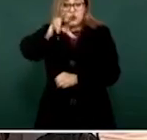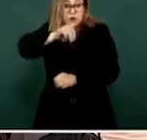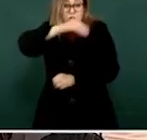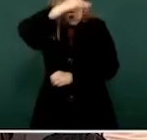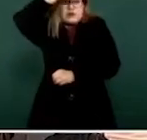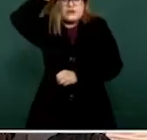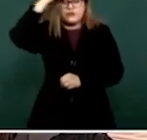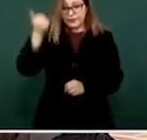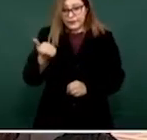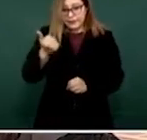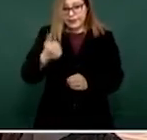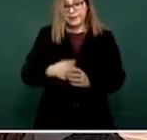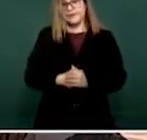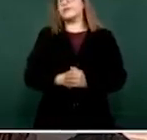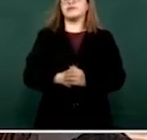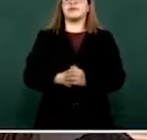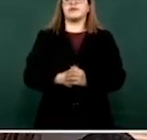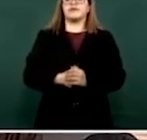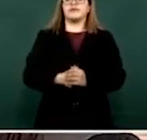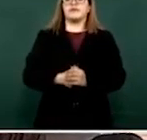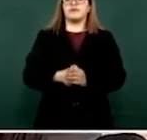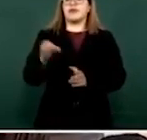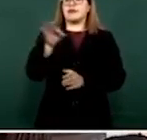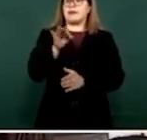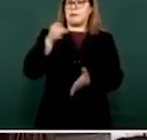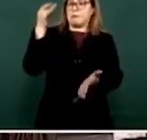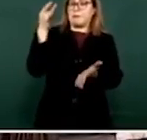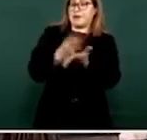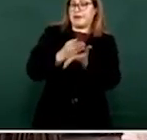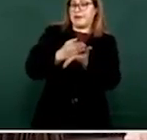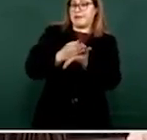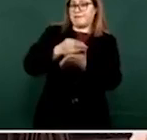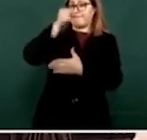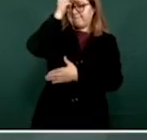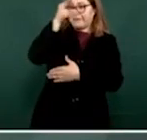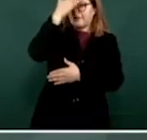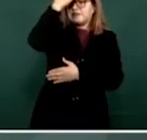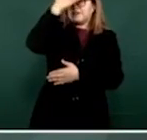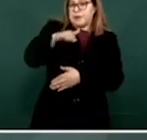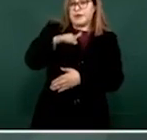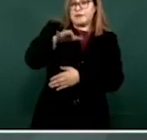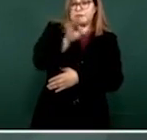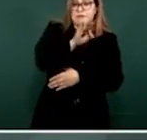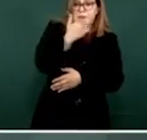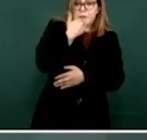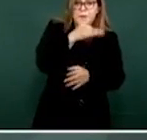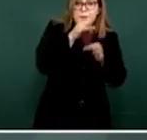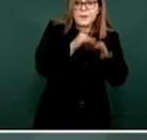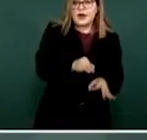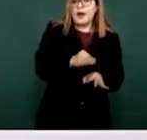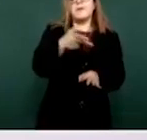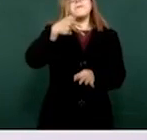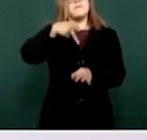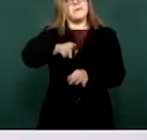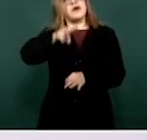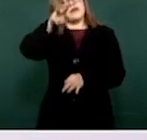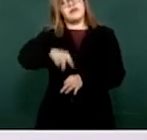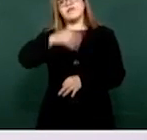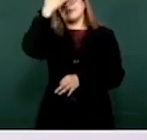sepa con precisión lo que conviene, pero sí